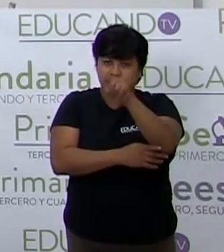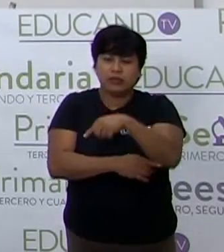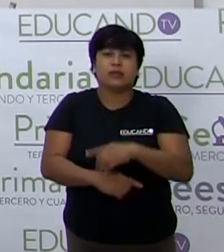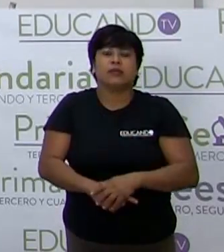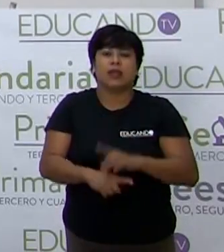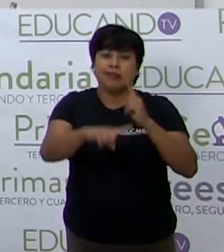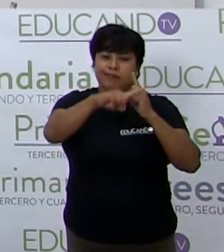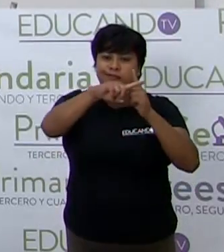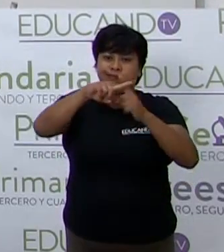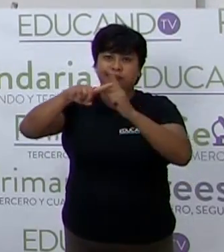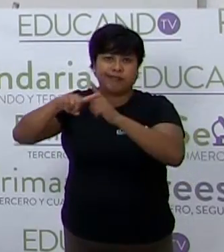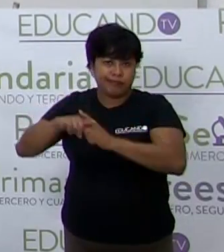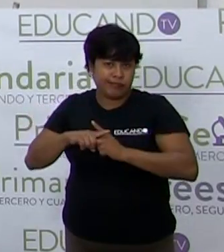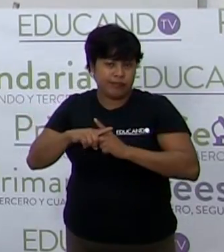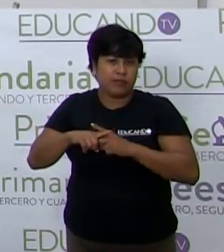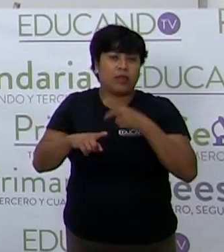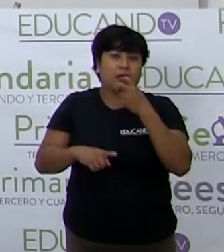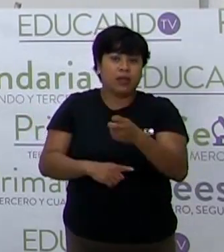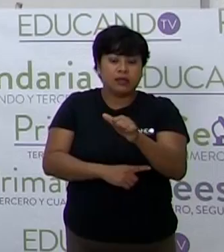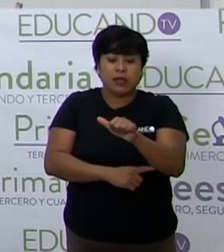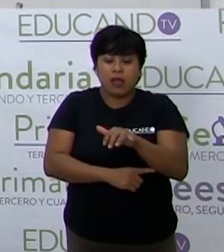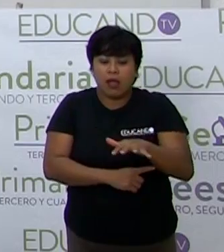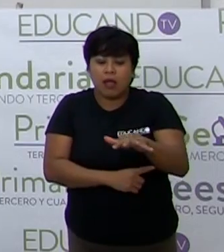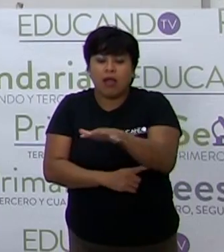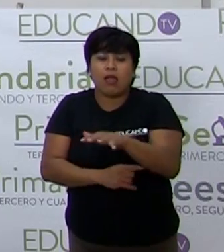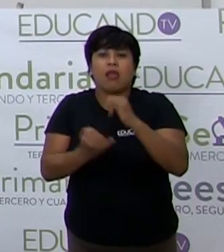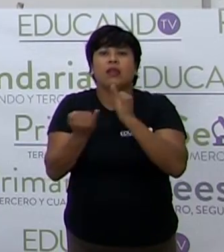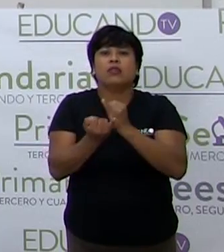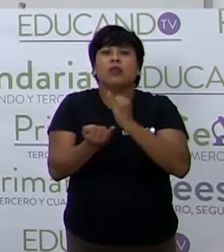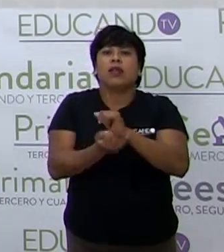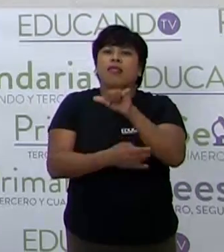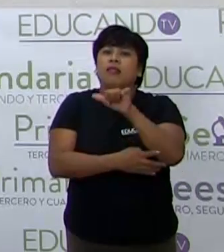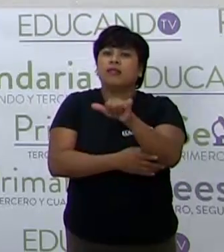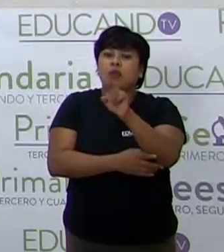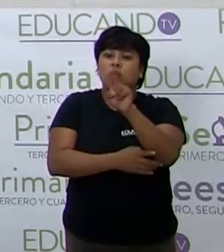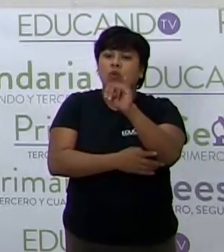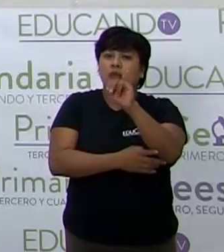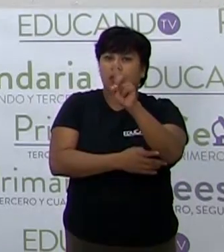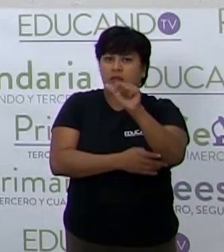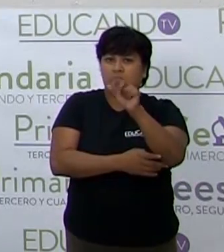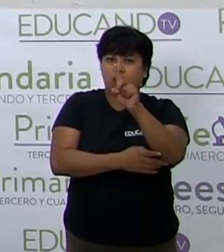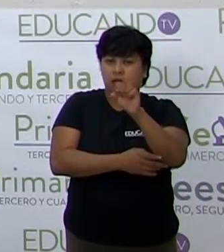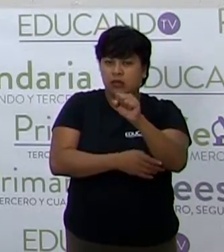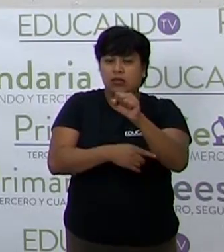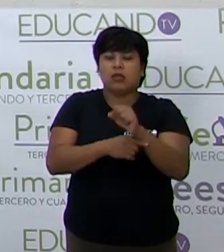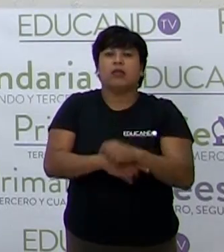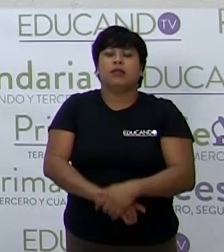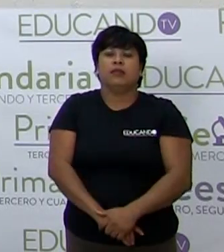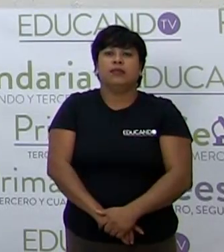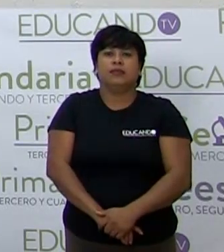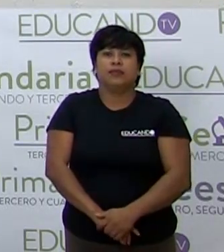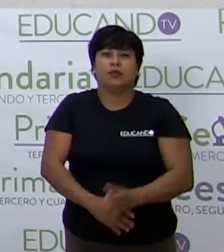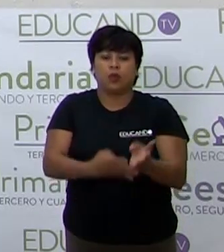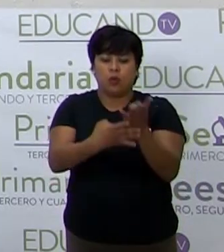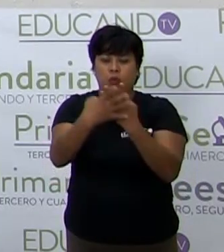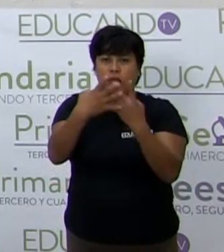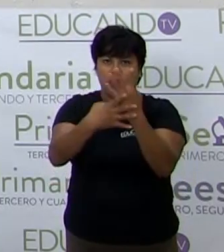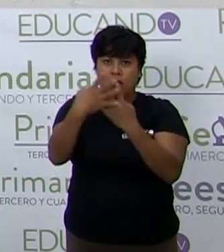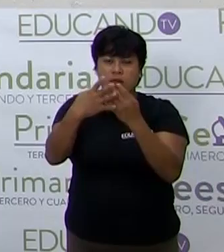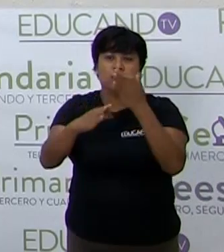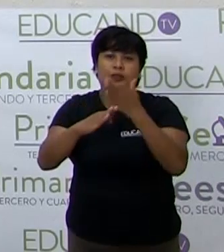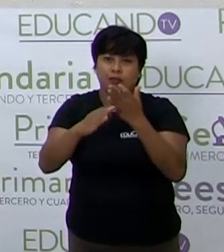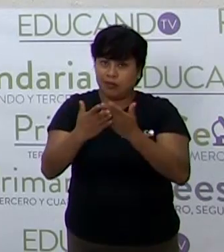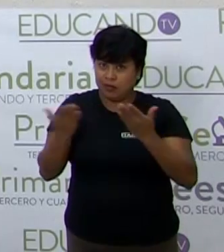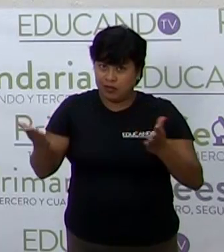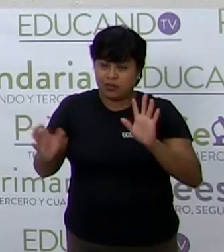aquí el área es igual a 16 unidades cuadradas. Ahí está. Voy a quitar ahora sí,